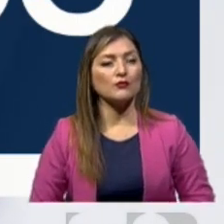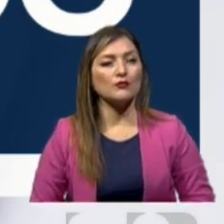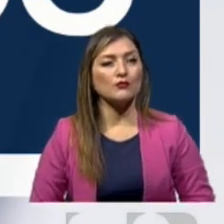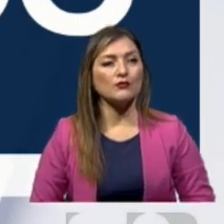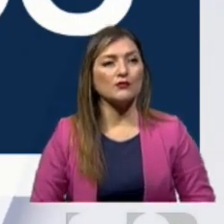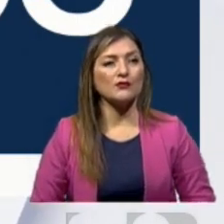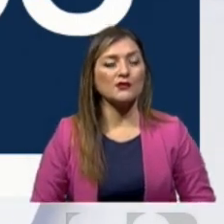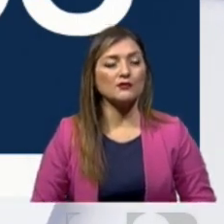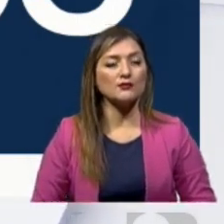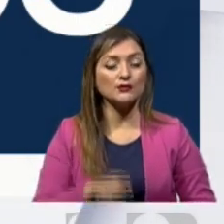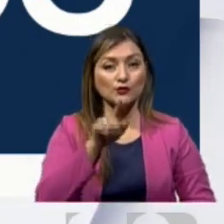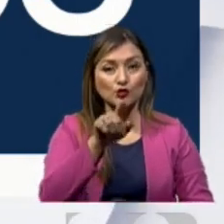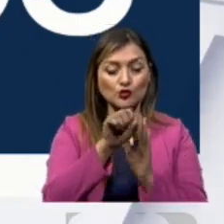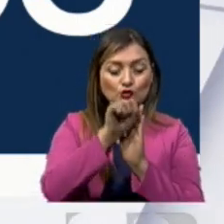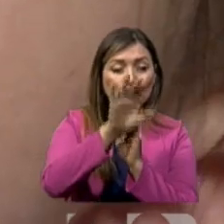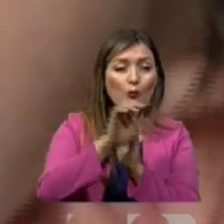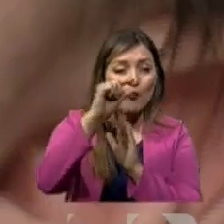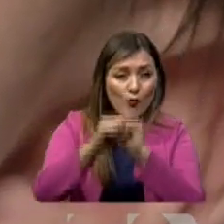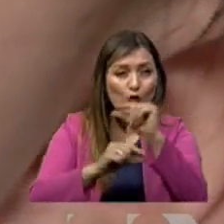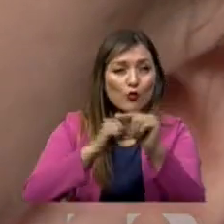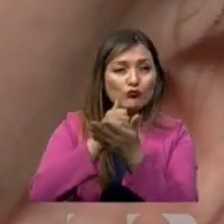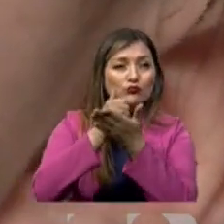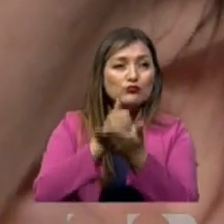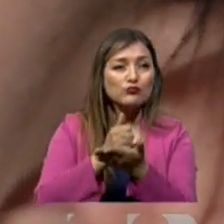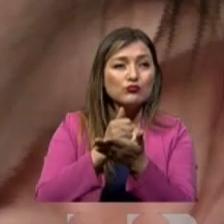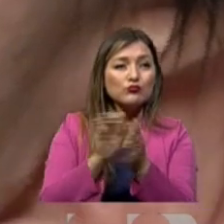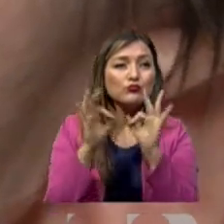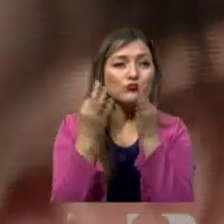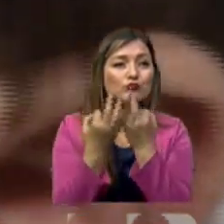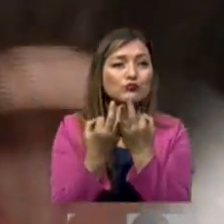0967-59-5863. Si todos ponemos un granito de arena, ayudaremos a esta